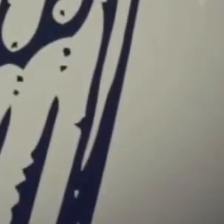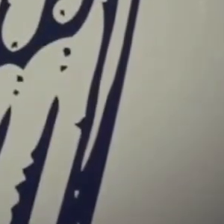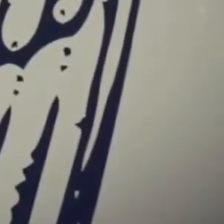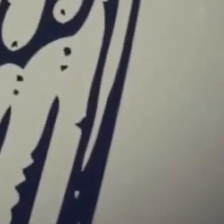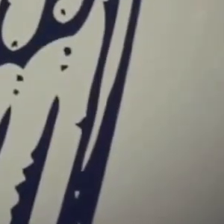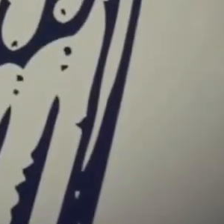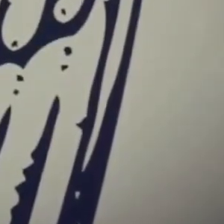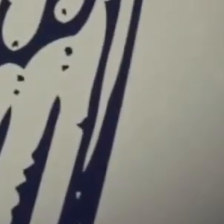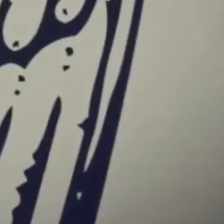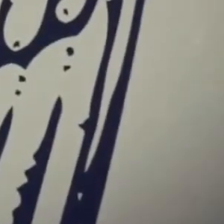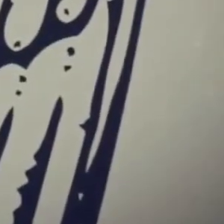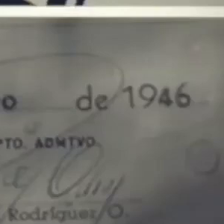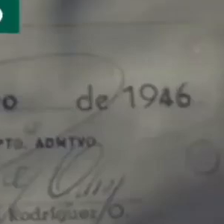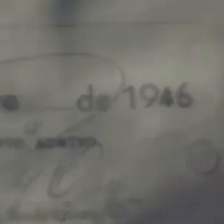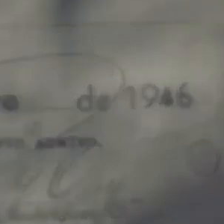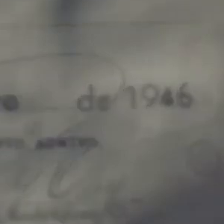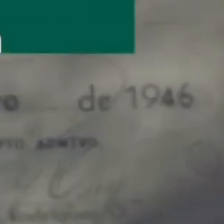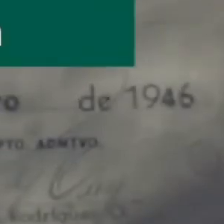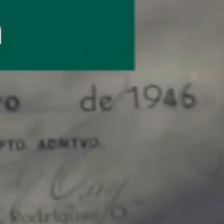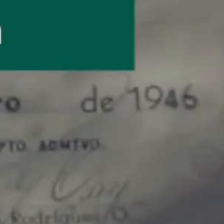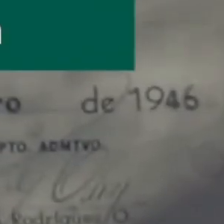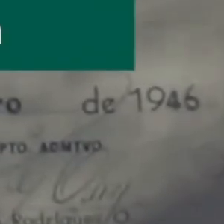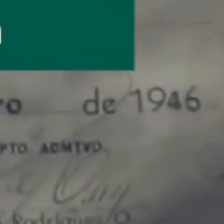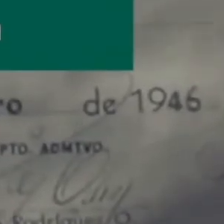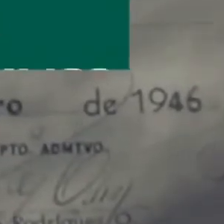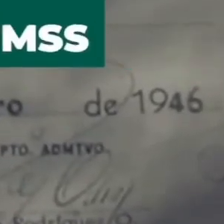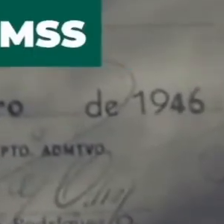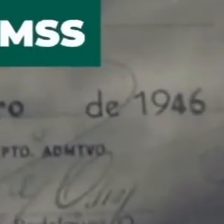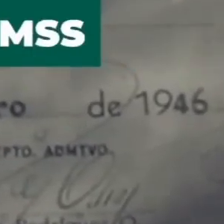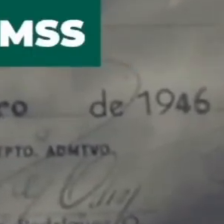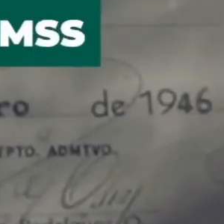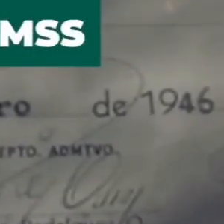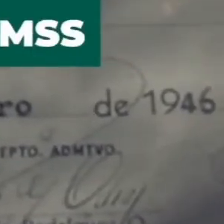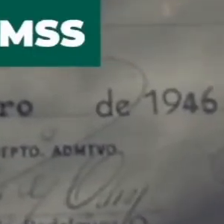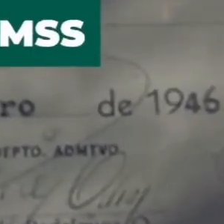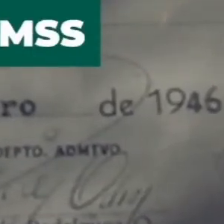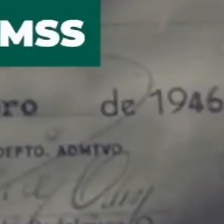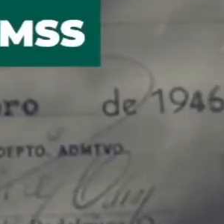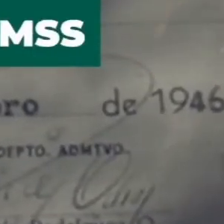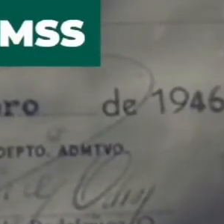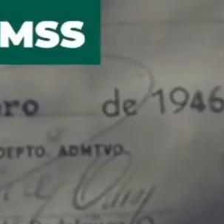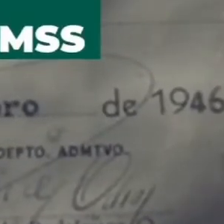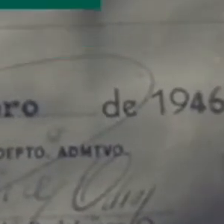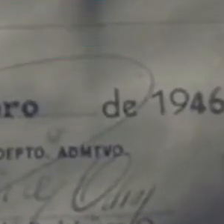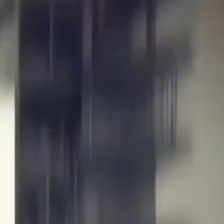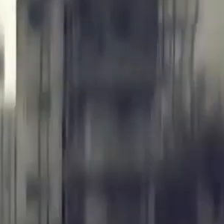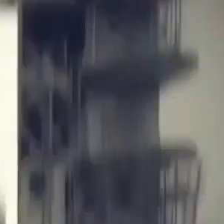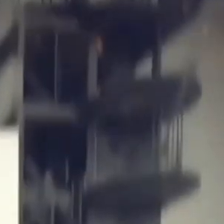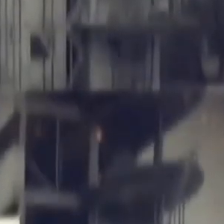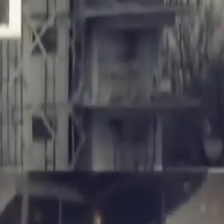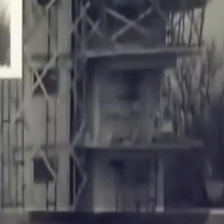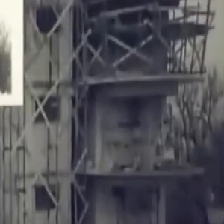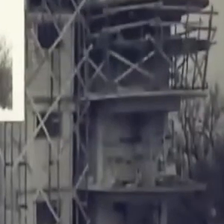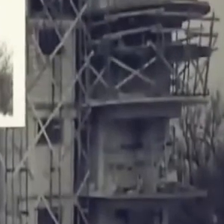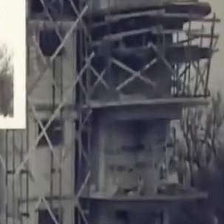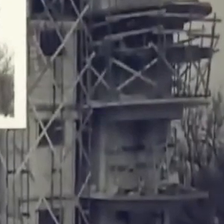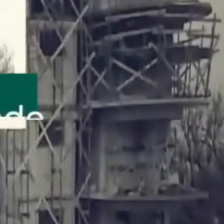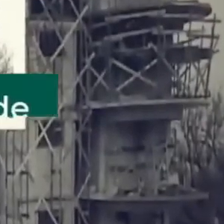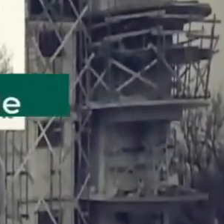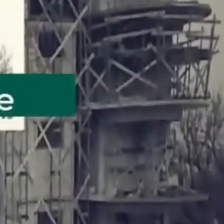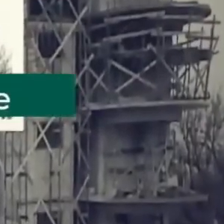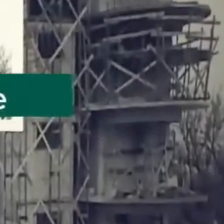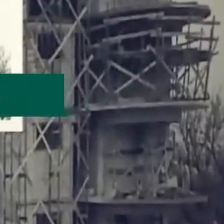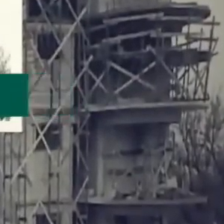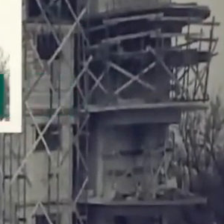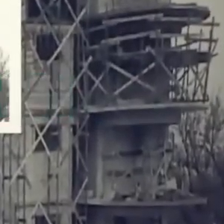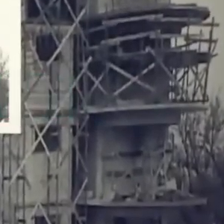símbolo del instituto. Julieta Rico Sierra se convierte en la primera enfermera del IMSS. El IMSS, lentamente pero de manera firme, se